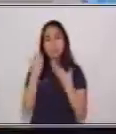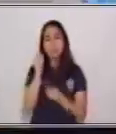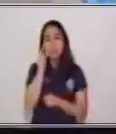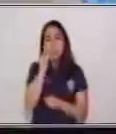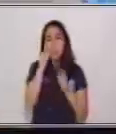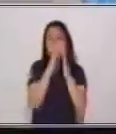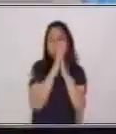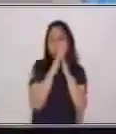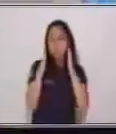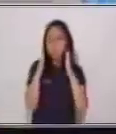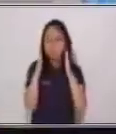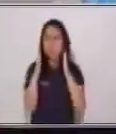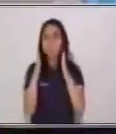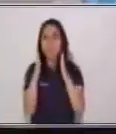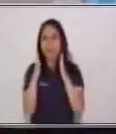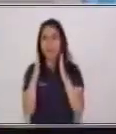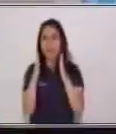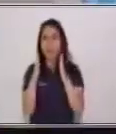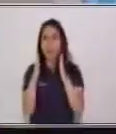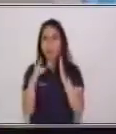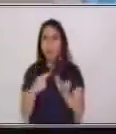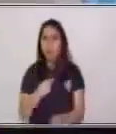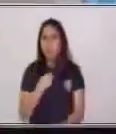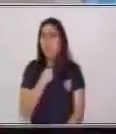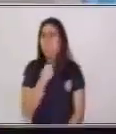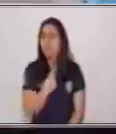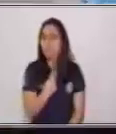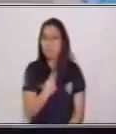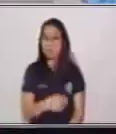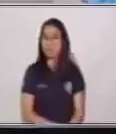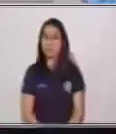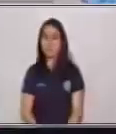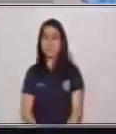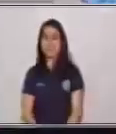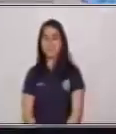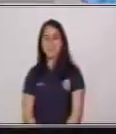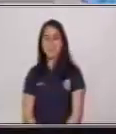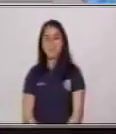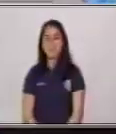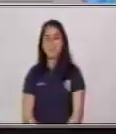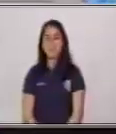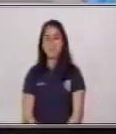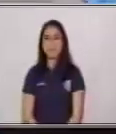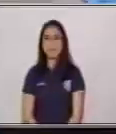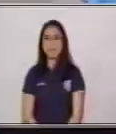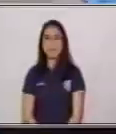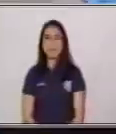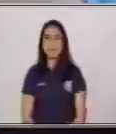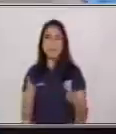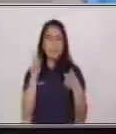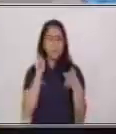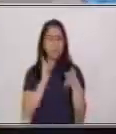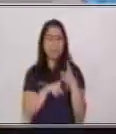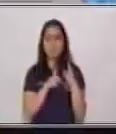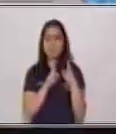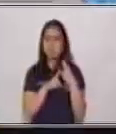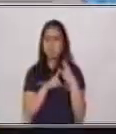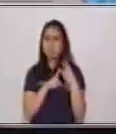final de haber resumido estos pasos, vamos a hacer algunos ejemplos o ejercicios. Luego de identificar la sílaba